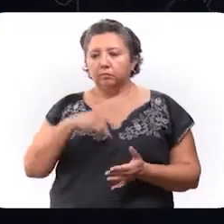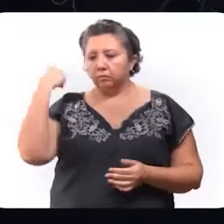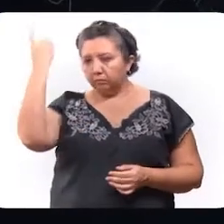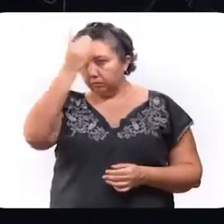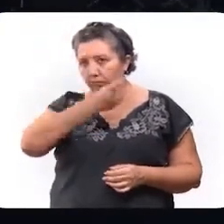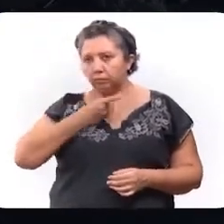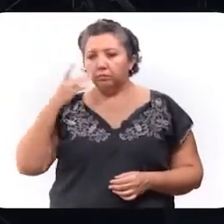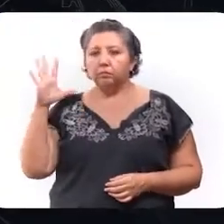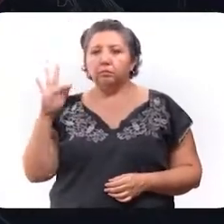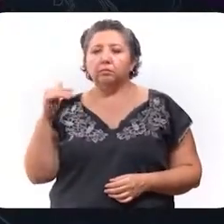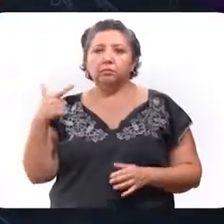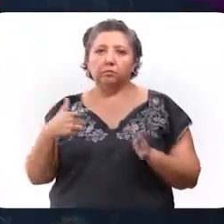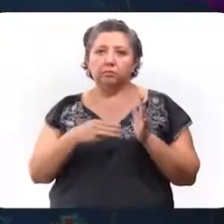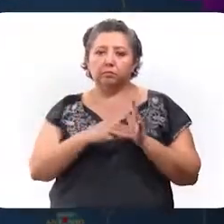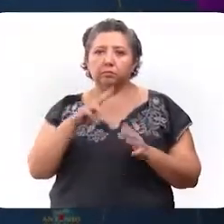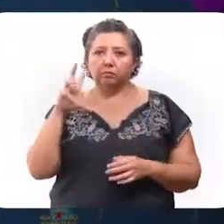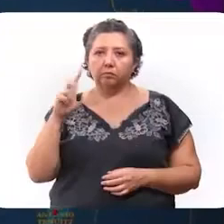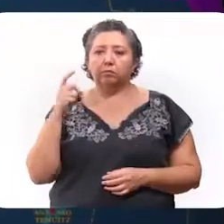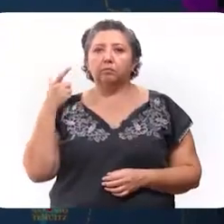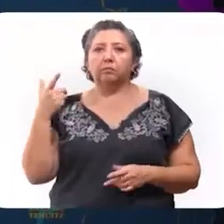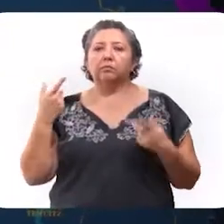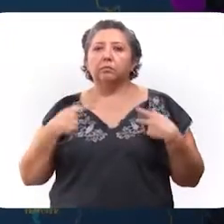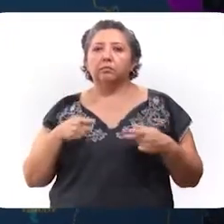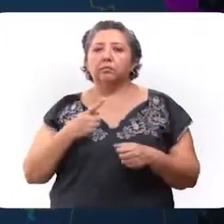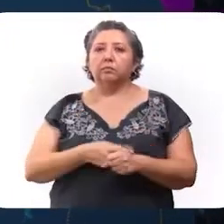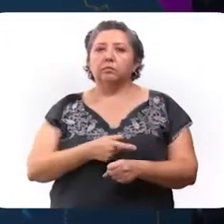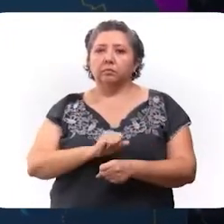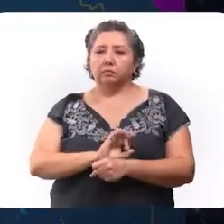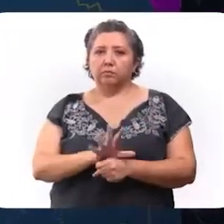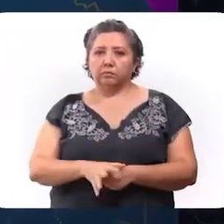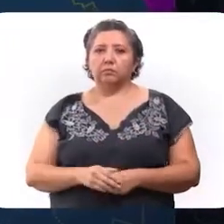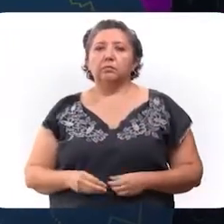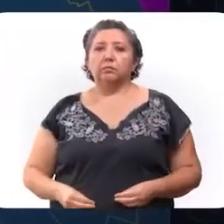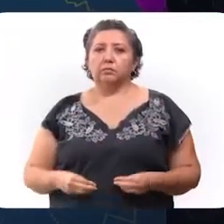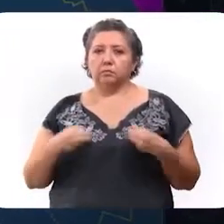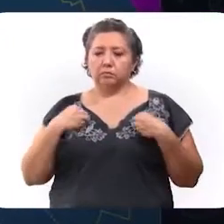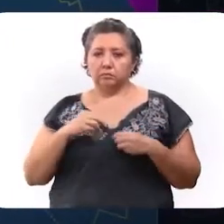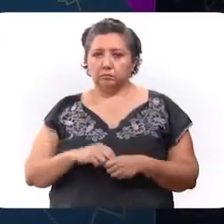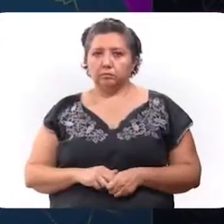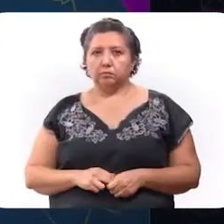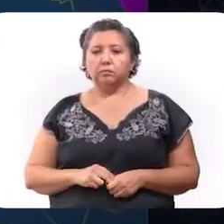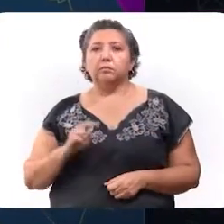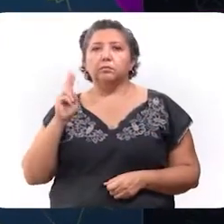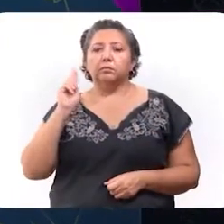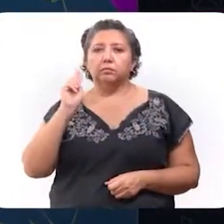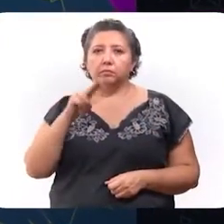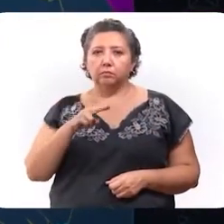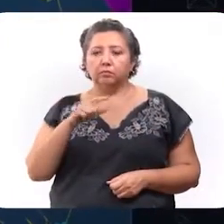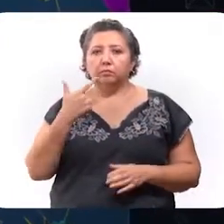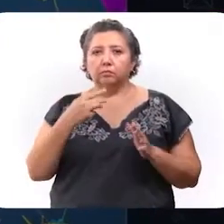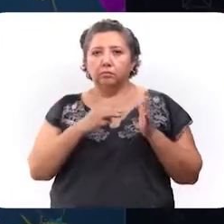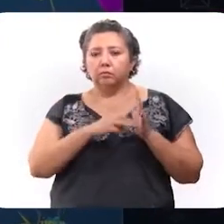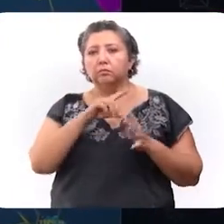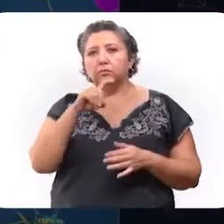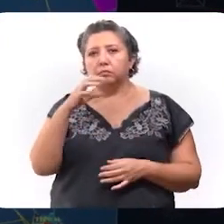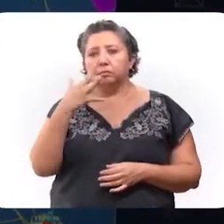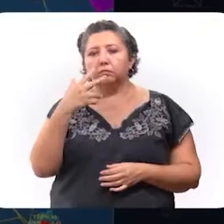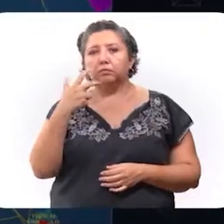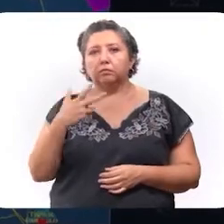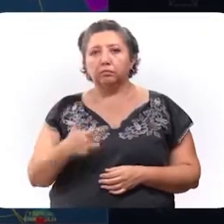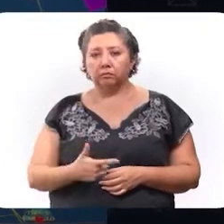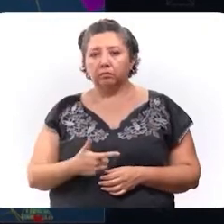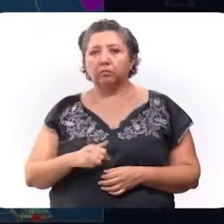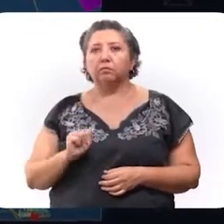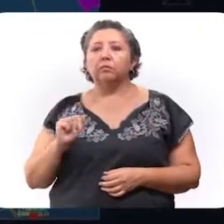se han diagnosticado 47.037 personas contagiadas de coronavirus, que viven en la zona norte